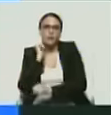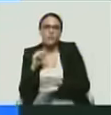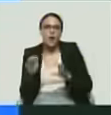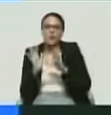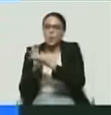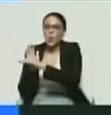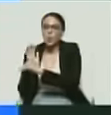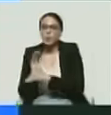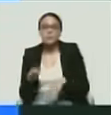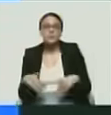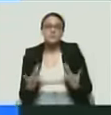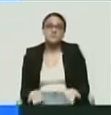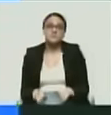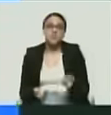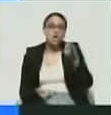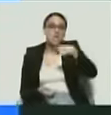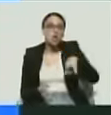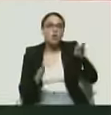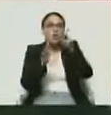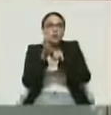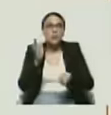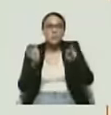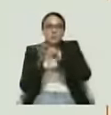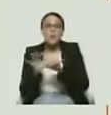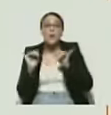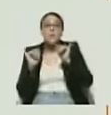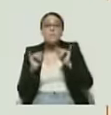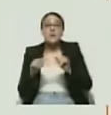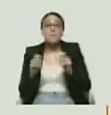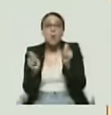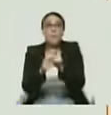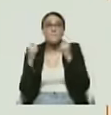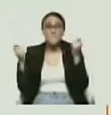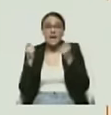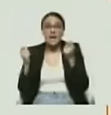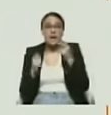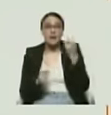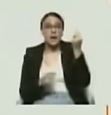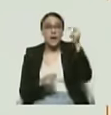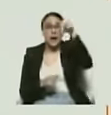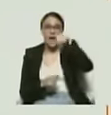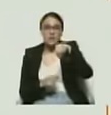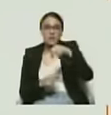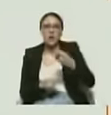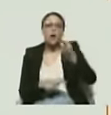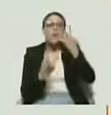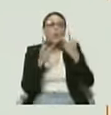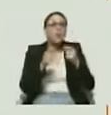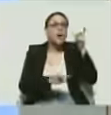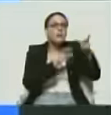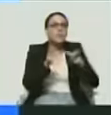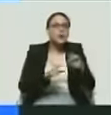El Nacional... ¿Cuántos y quiénes votarán en el fraude chavista?